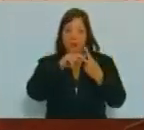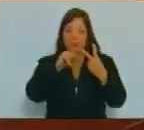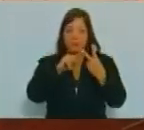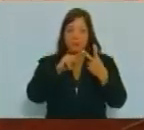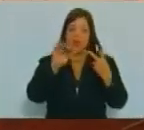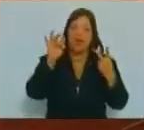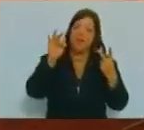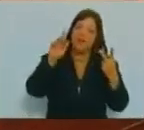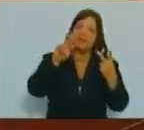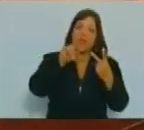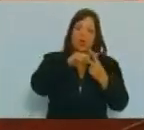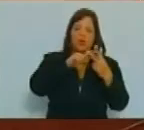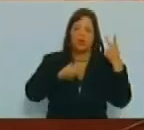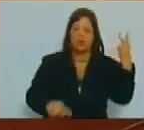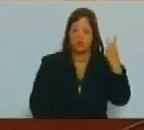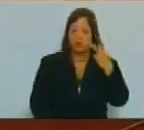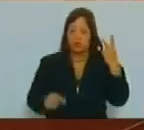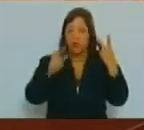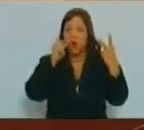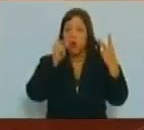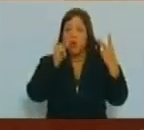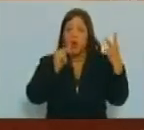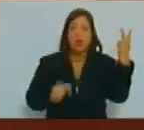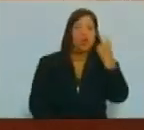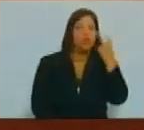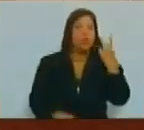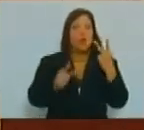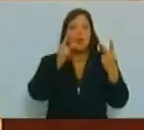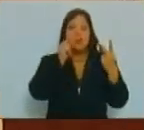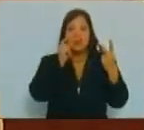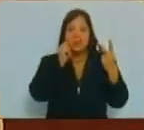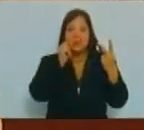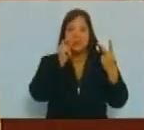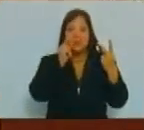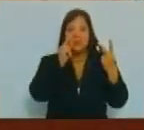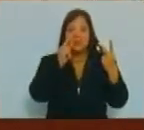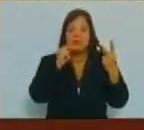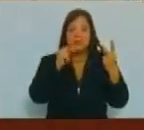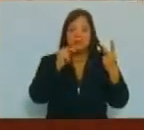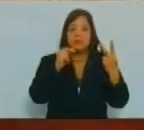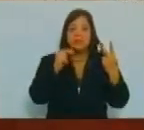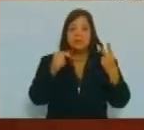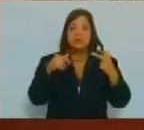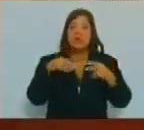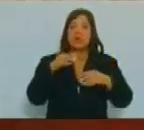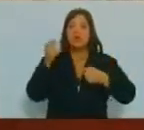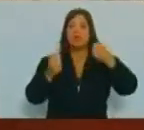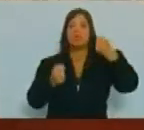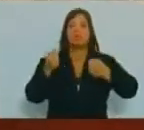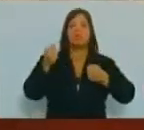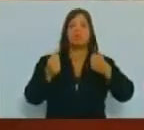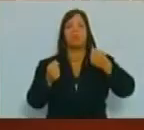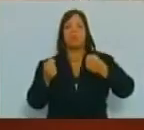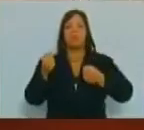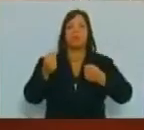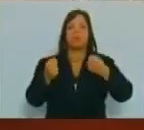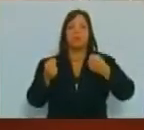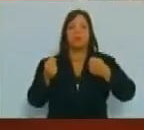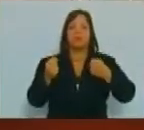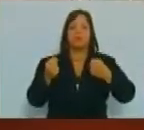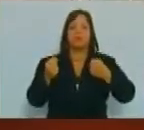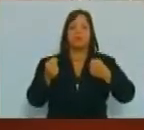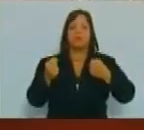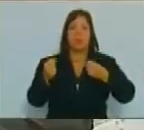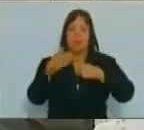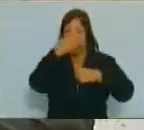martín miguel san gabriel los dos muchachos y van en una alcabala y van a llevar dinero para la guarimba para los actos